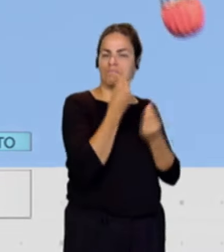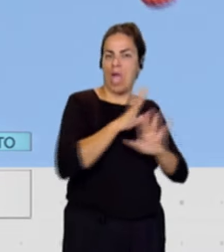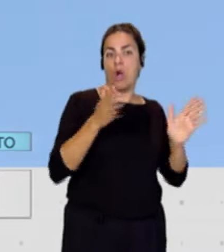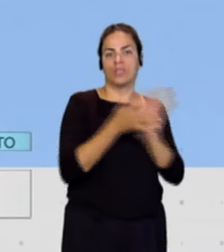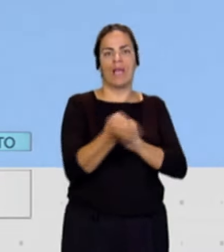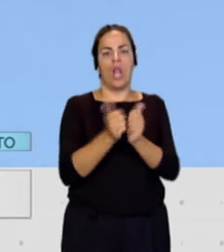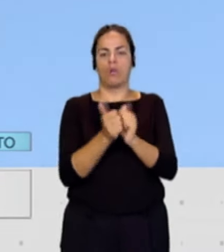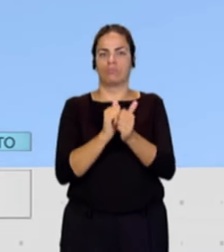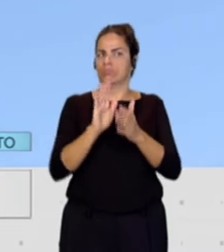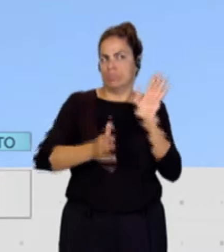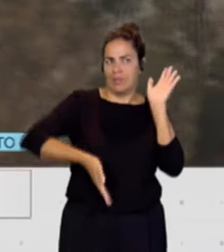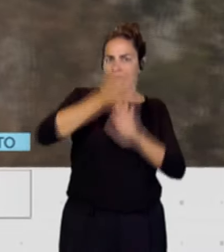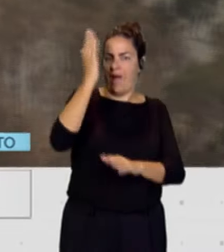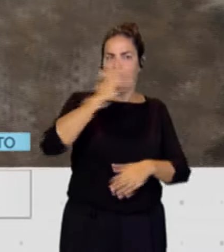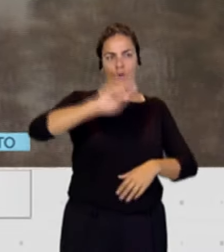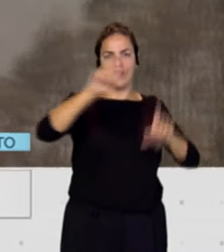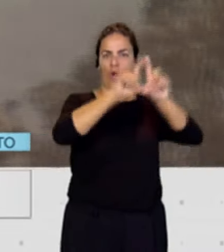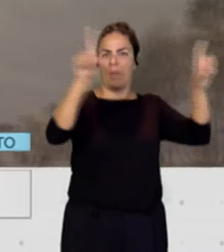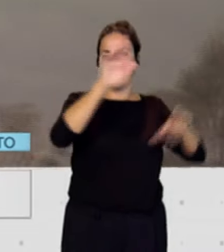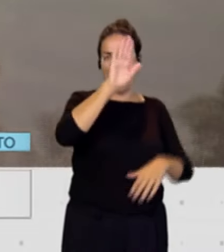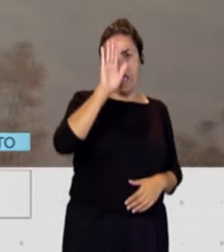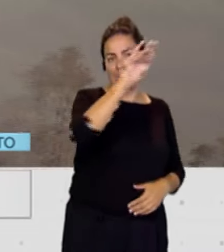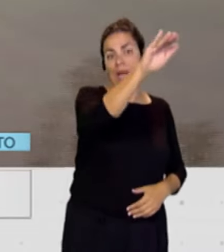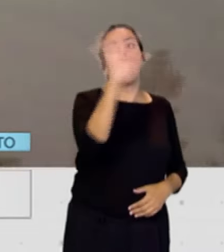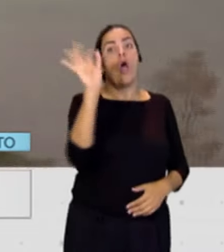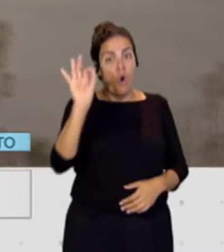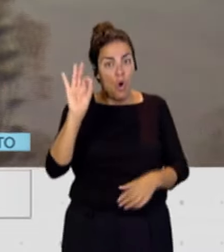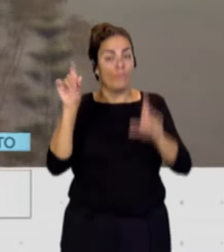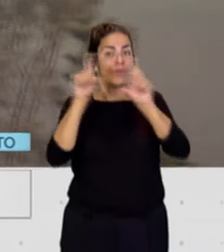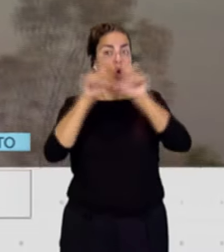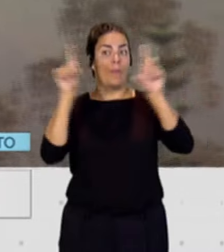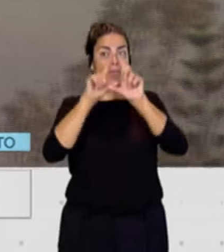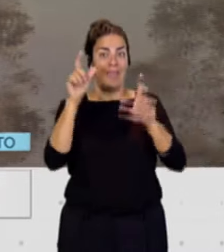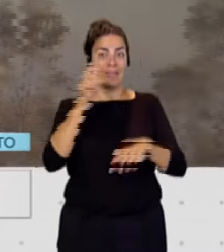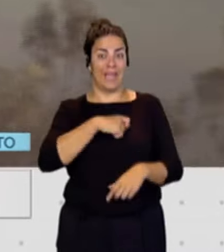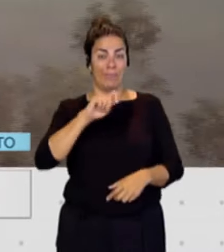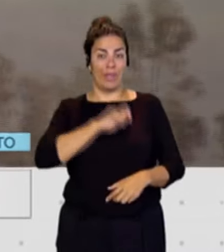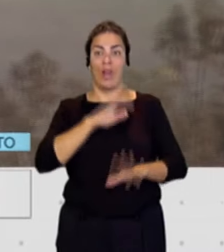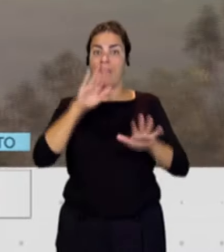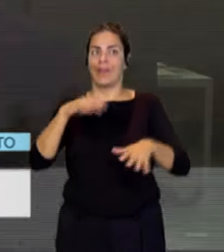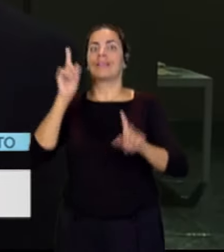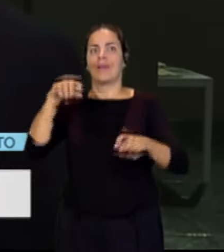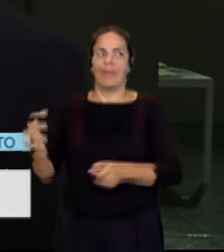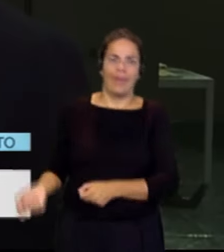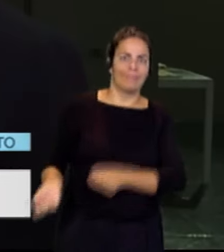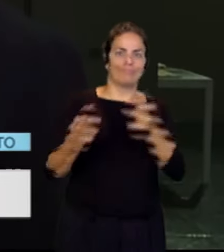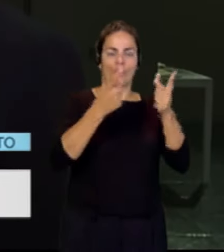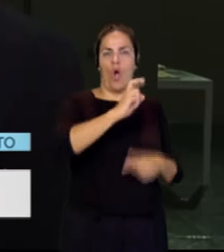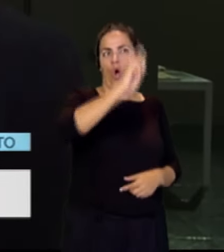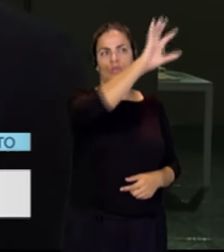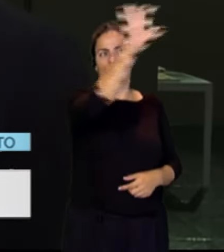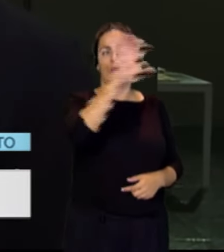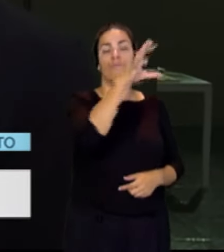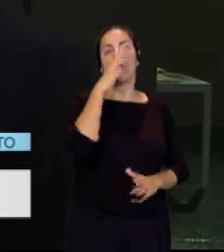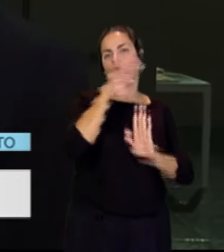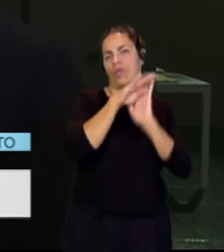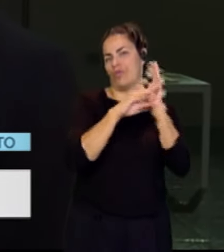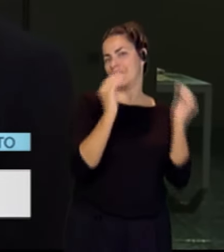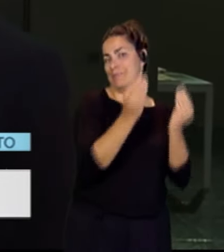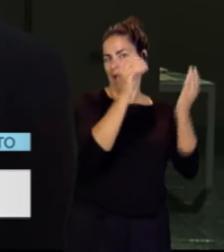compañías extranjeras e incluso compañías españolas que se tienen que ir fuera porque hay mejores condiciones Ese es el gran reto que tenemos por